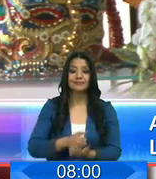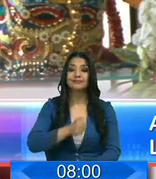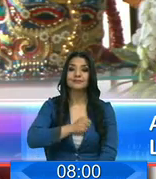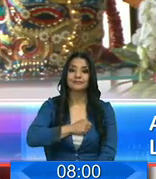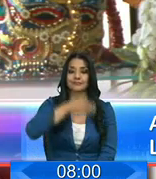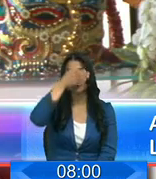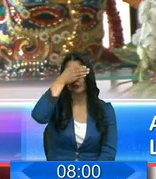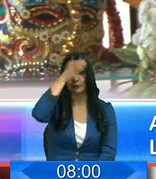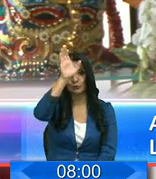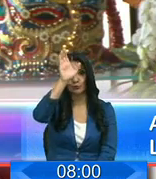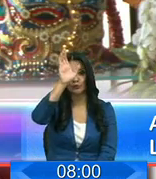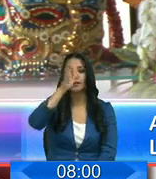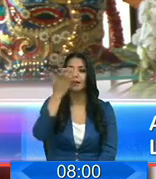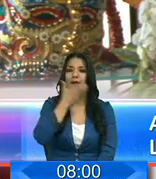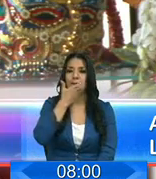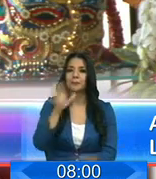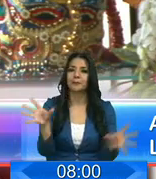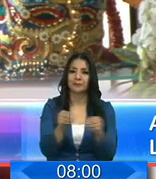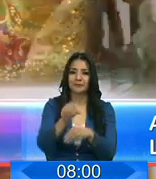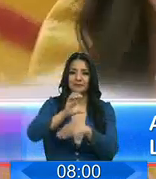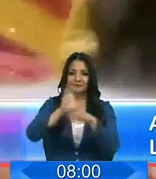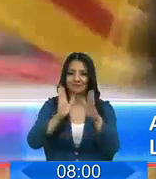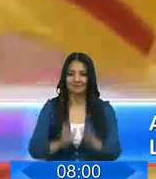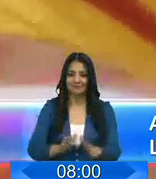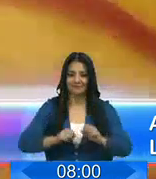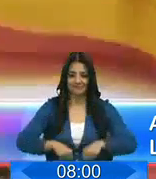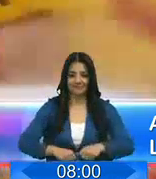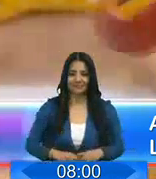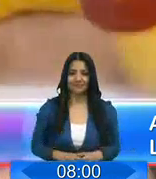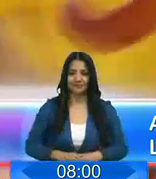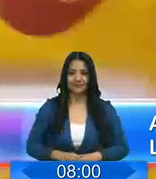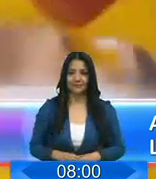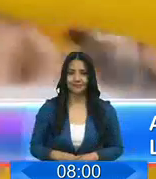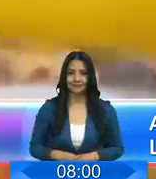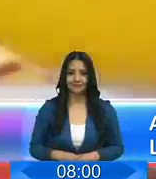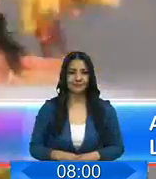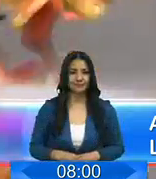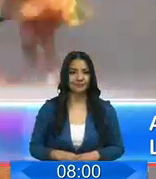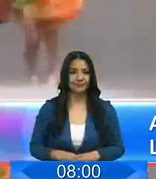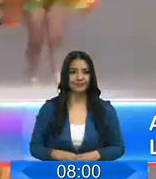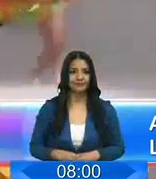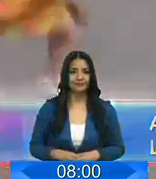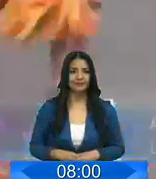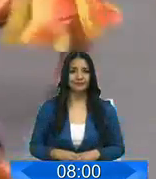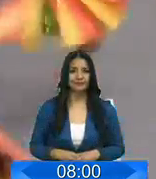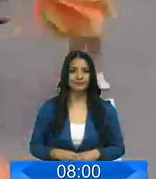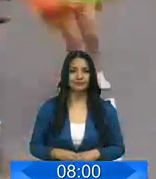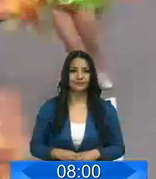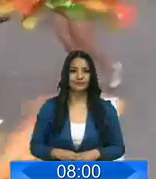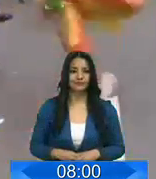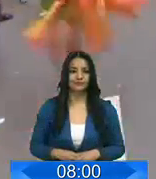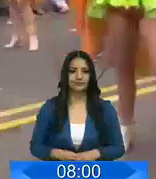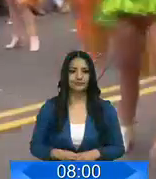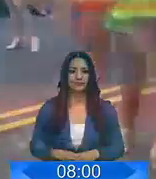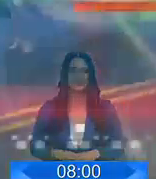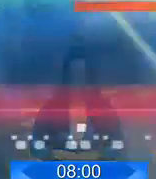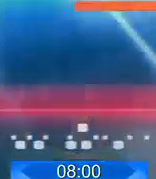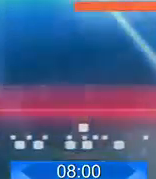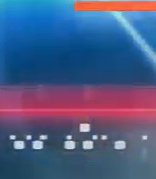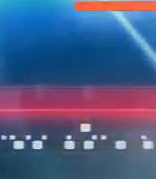cultural inmaterial de todos los ecuatorianos. Con la realización de Marco Ruiz, informó Sara Naranjo.